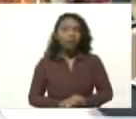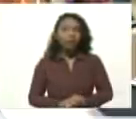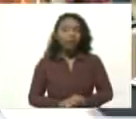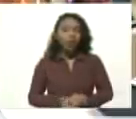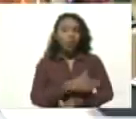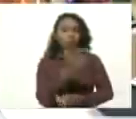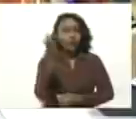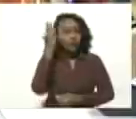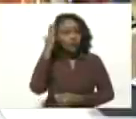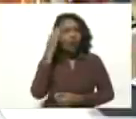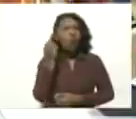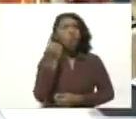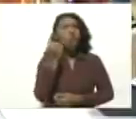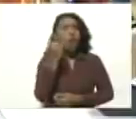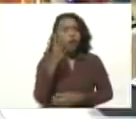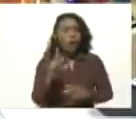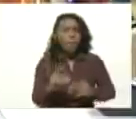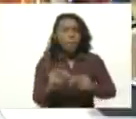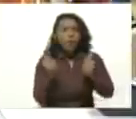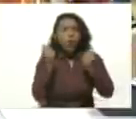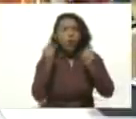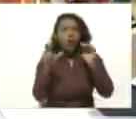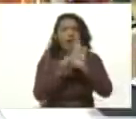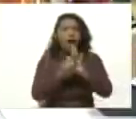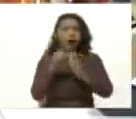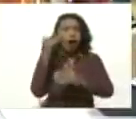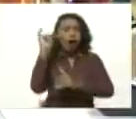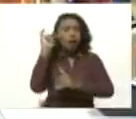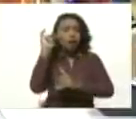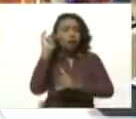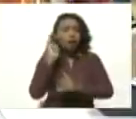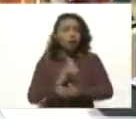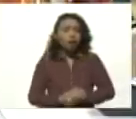¿Ustedes saben cuántos desaparecidos legalmente hay?